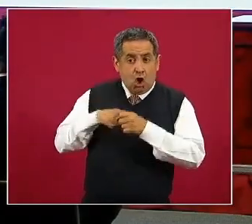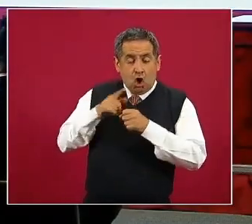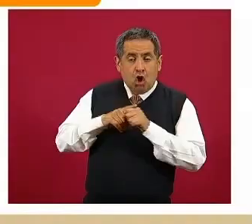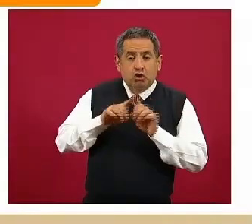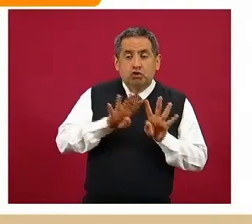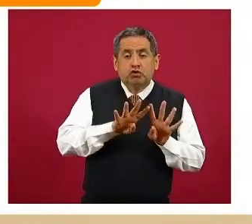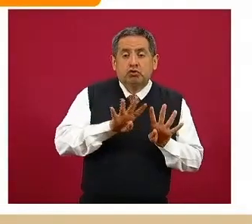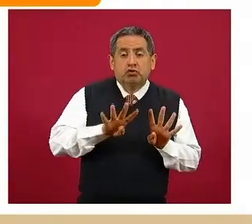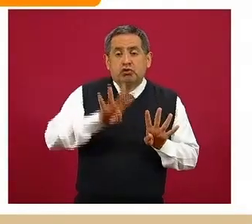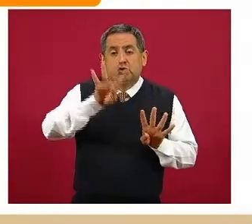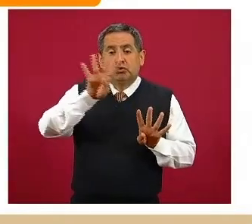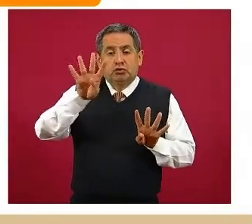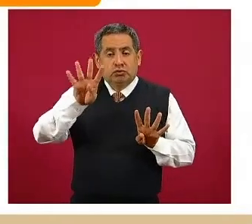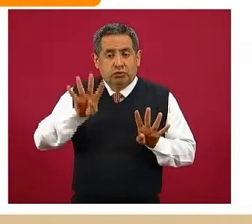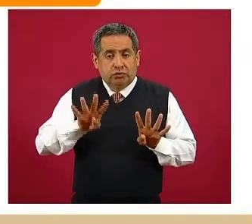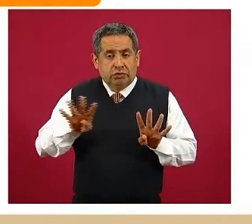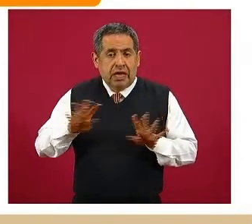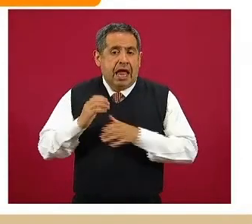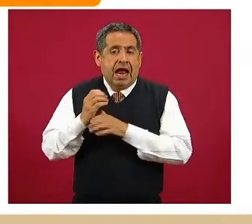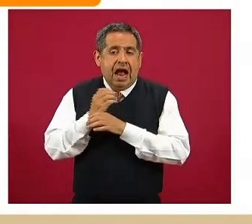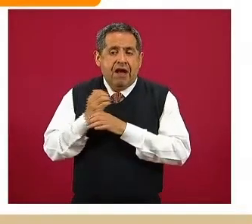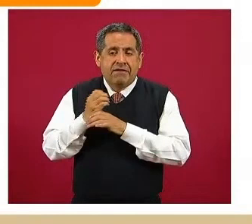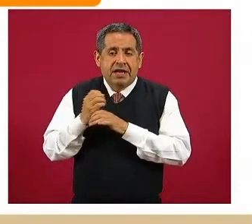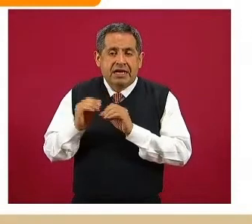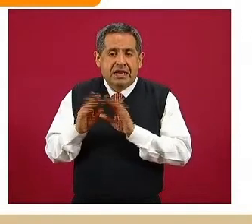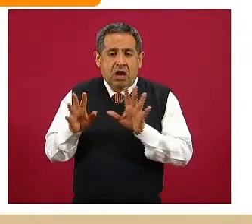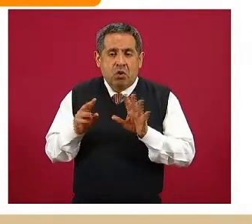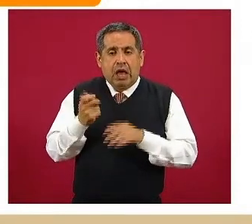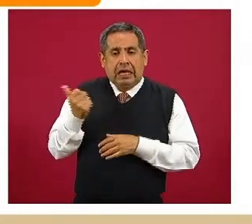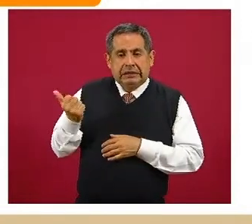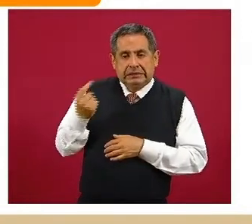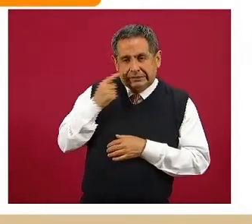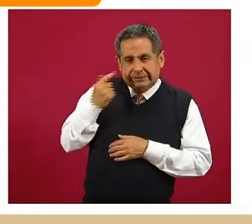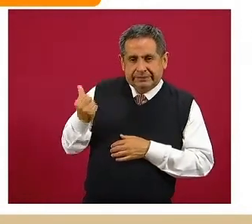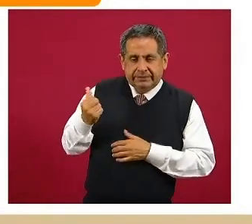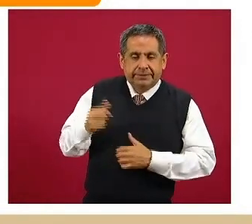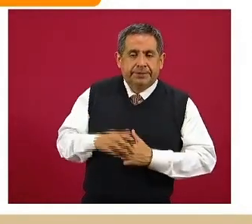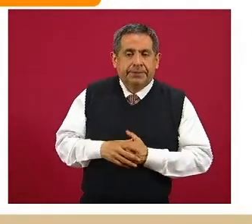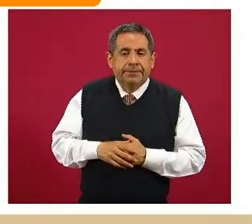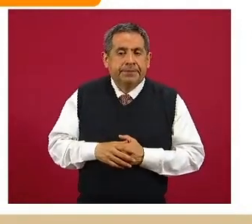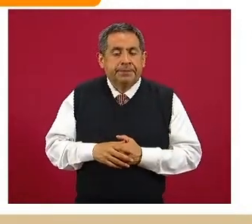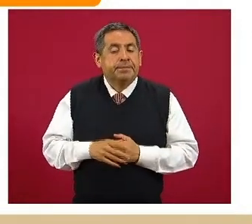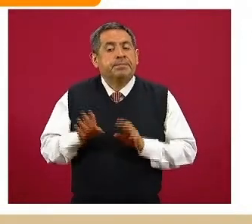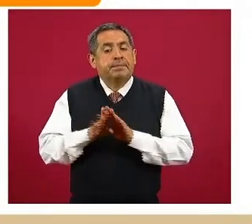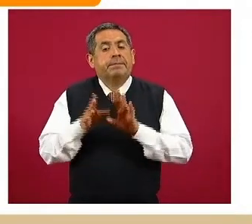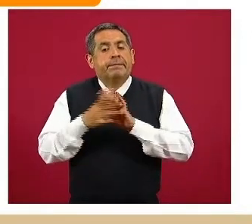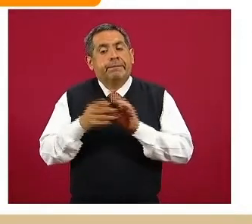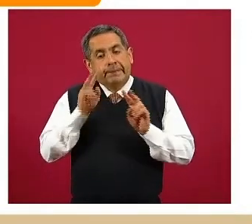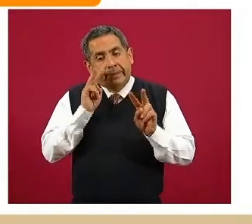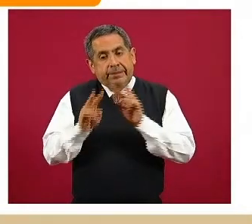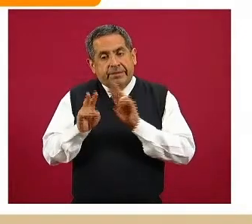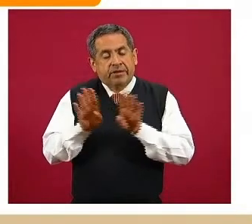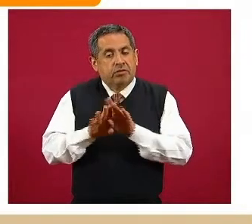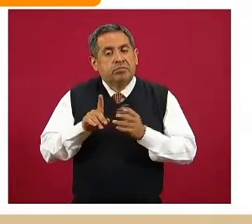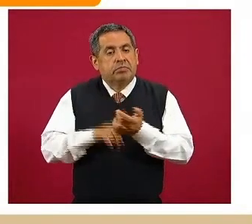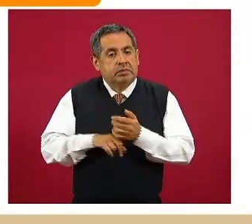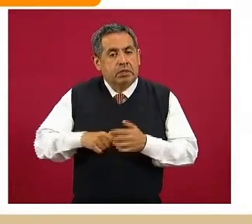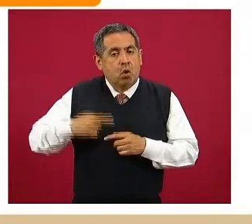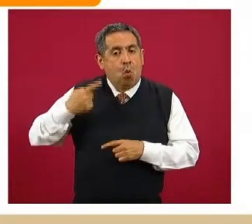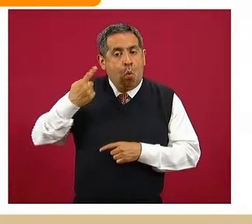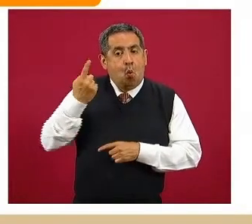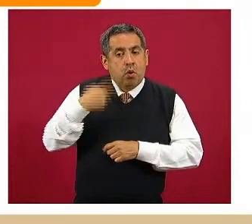en las barras de color café claro que están en la parte inferior. Precisamente cuando nosotros vemos cada una de las